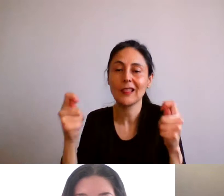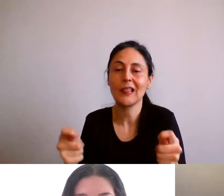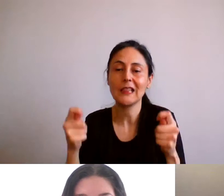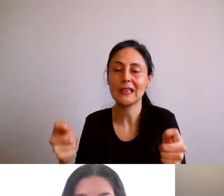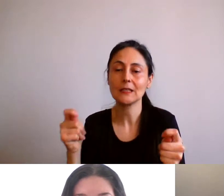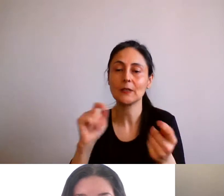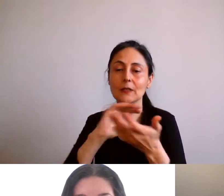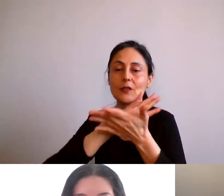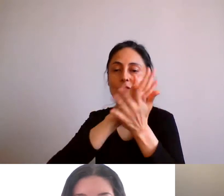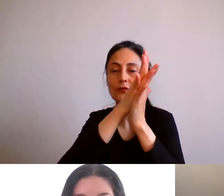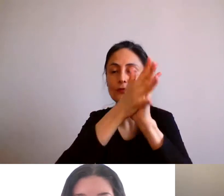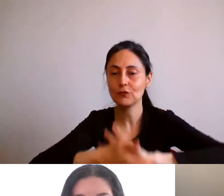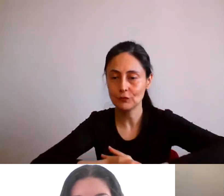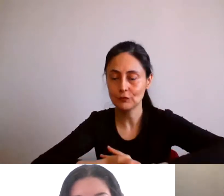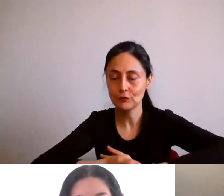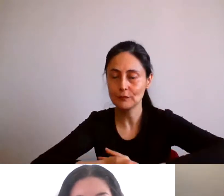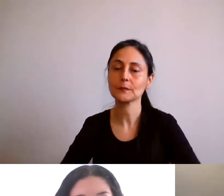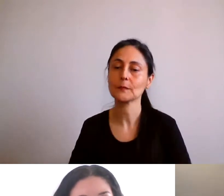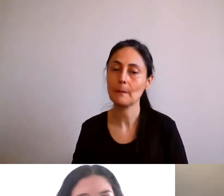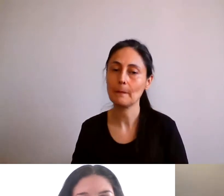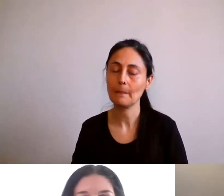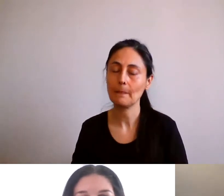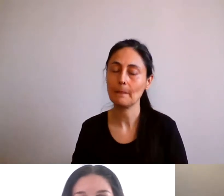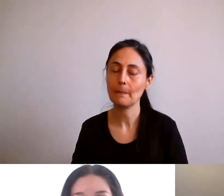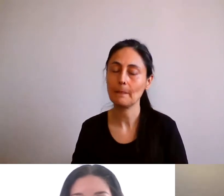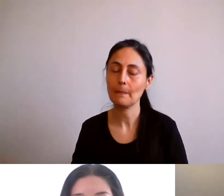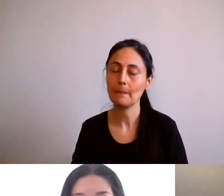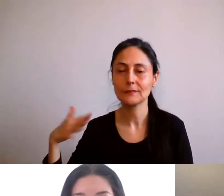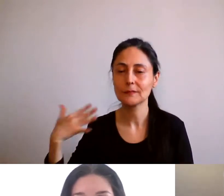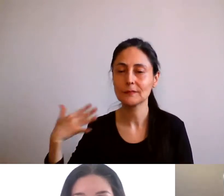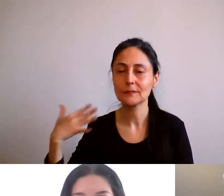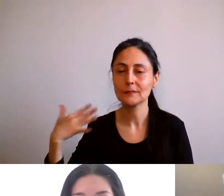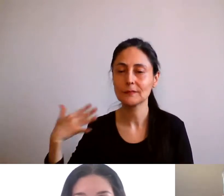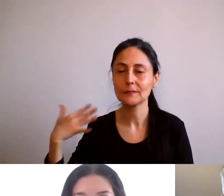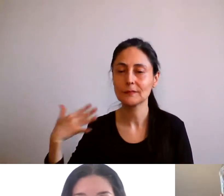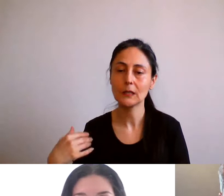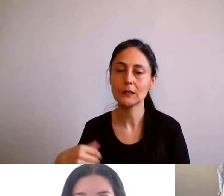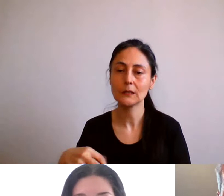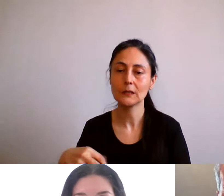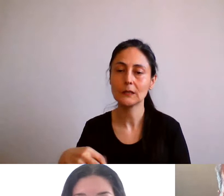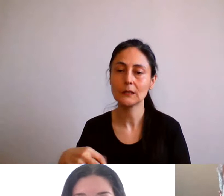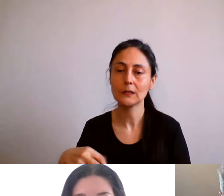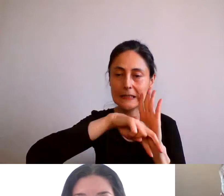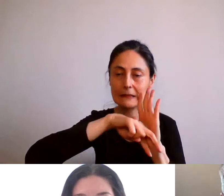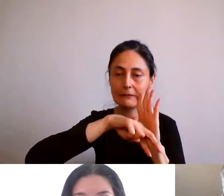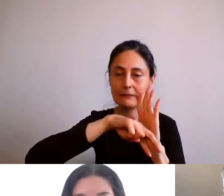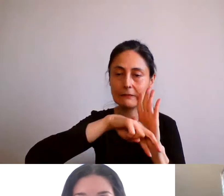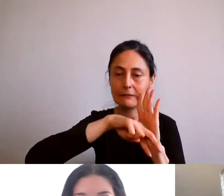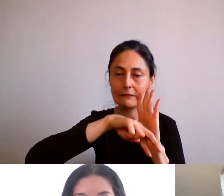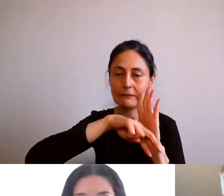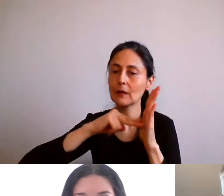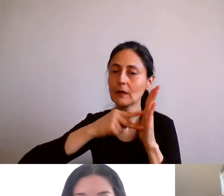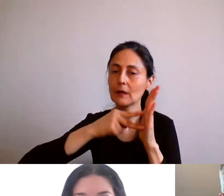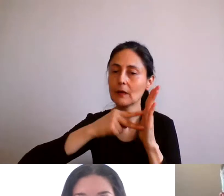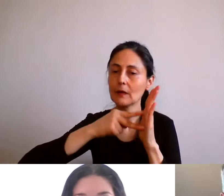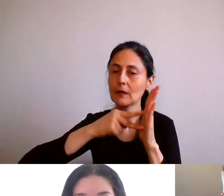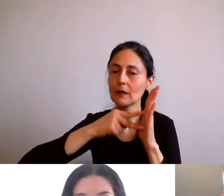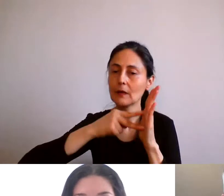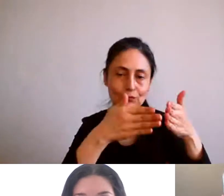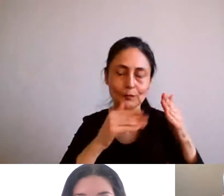entonces la importancia de los niveles de complejidad de la atención. Pero hay una